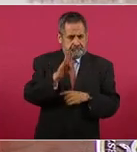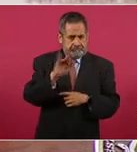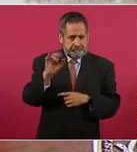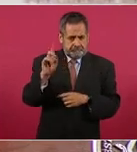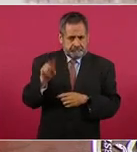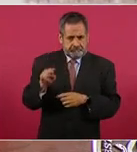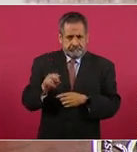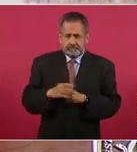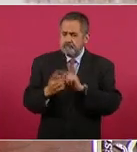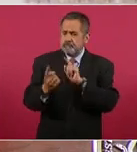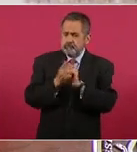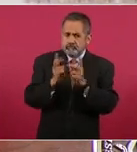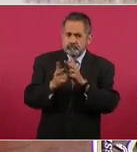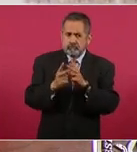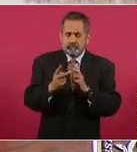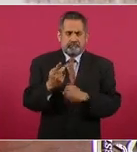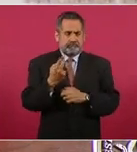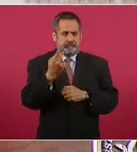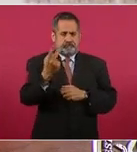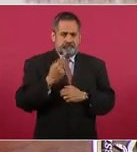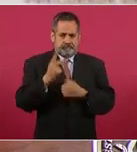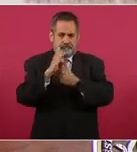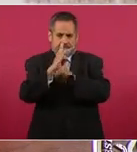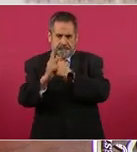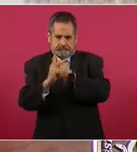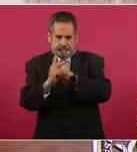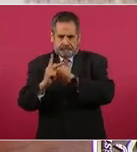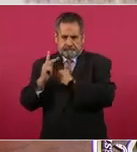tiene carácter bilateral.